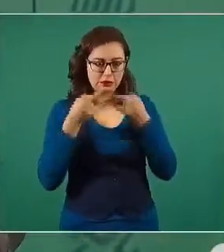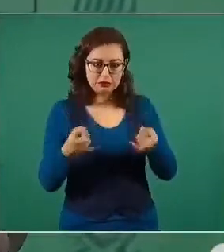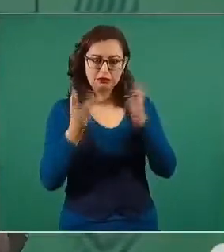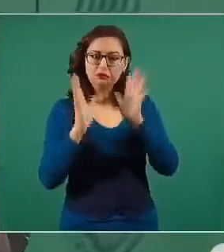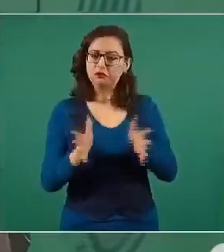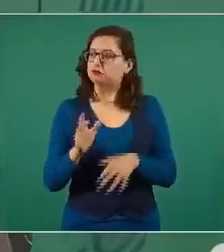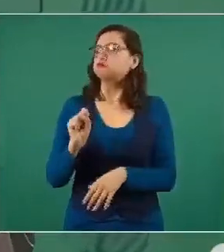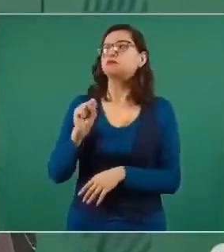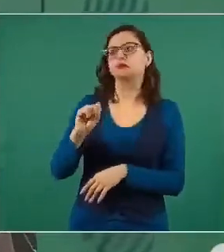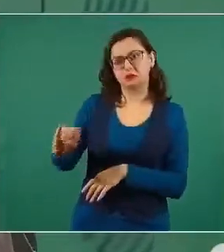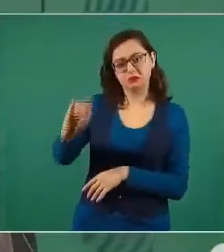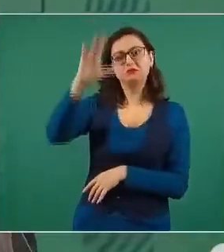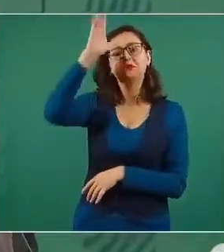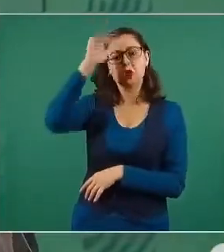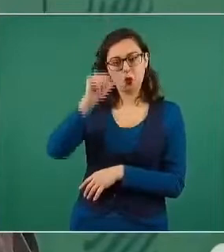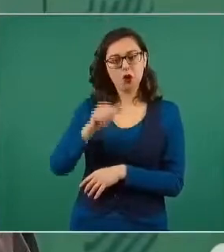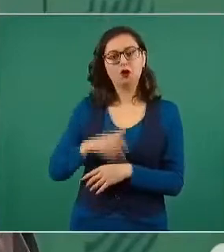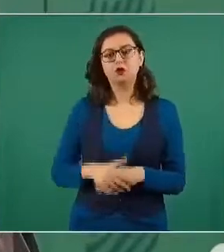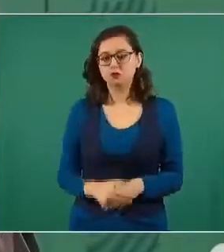ellos.